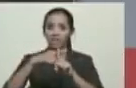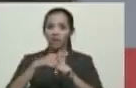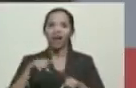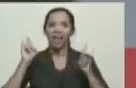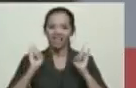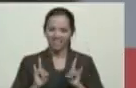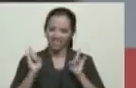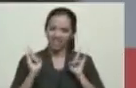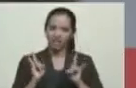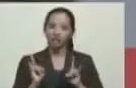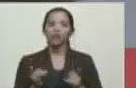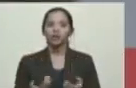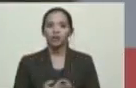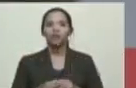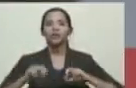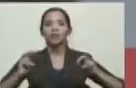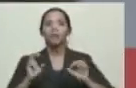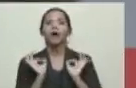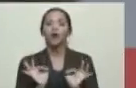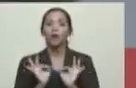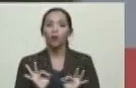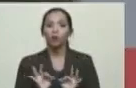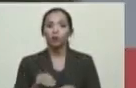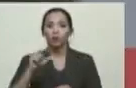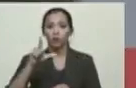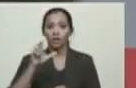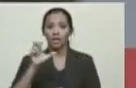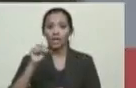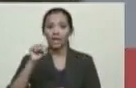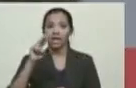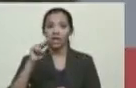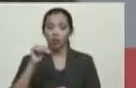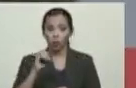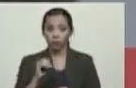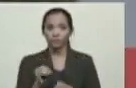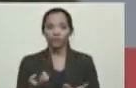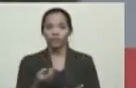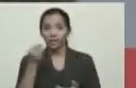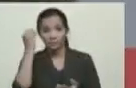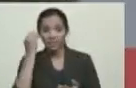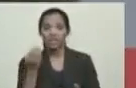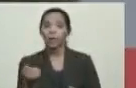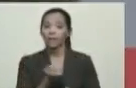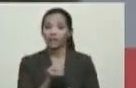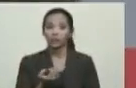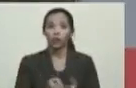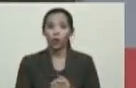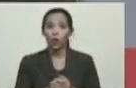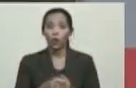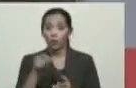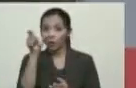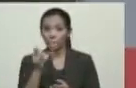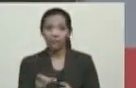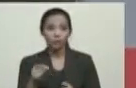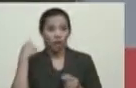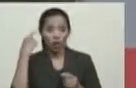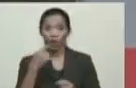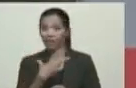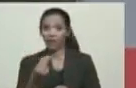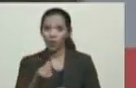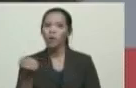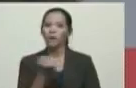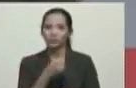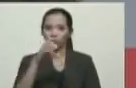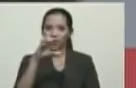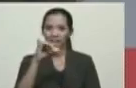las causas justas, donde estuvo Lennon y dio la vida por eso, porque el que crea que lo mató un fanático, no, lo mató la CIA, lo mató el gobierno de los Estados Unidos,